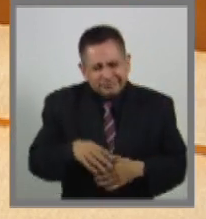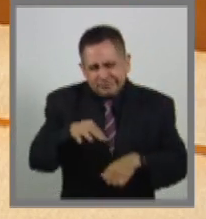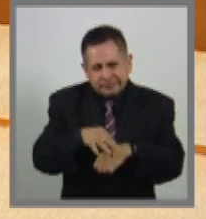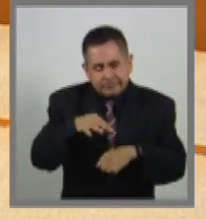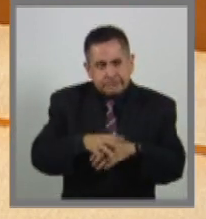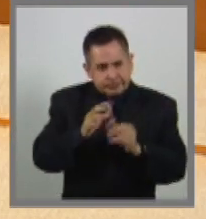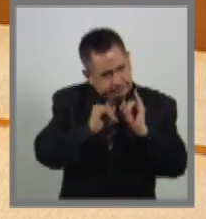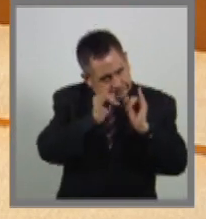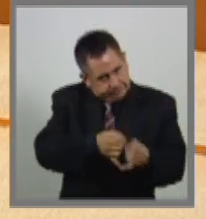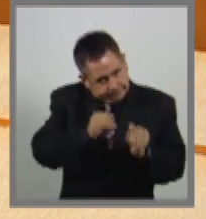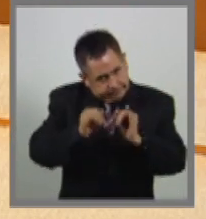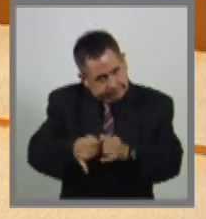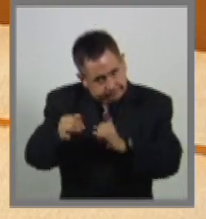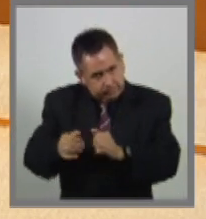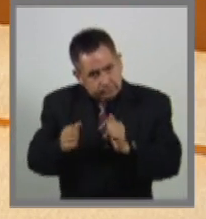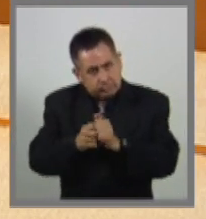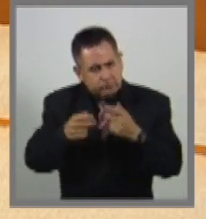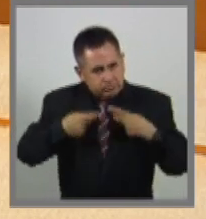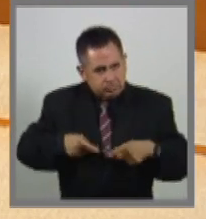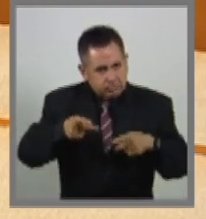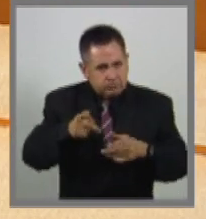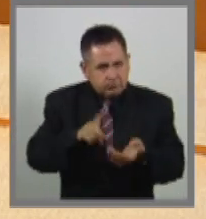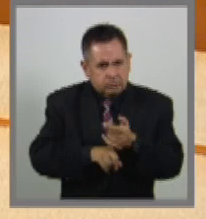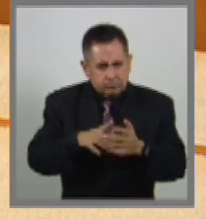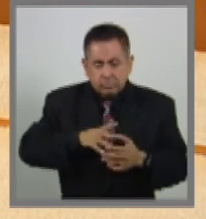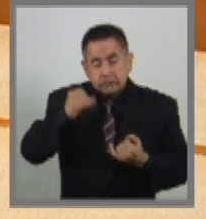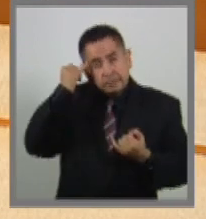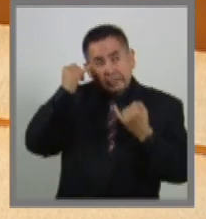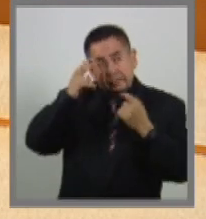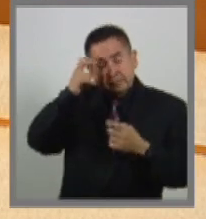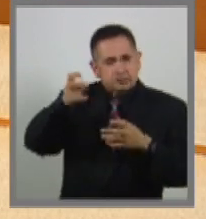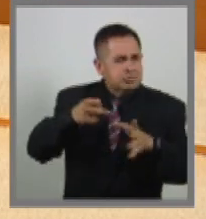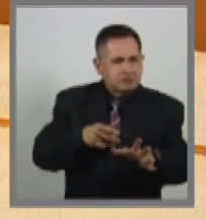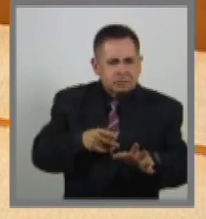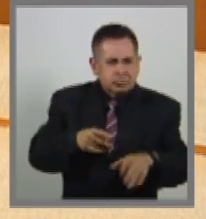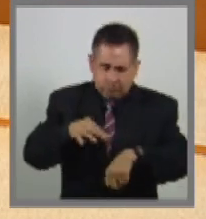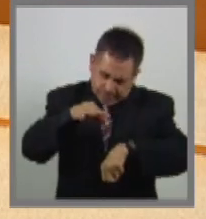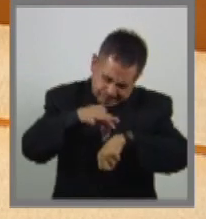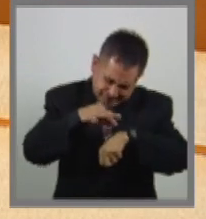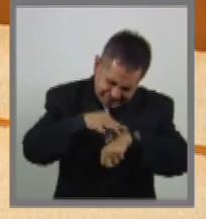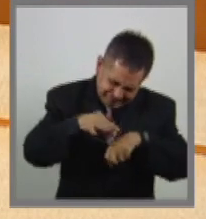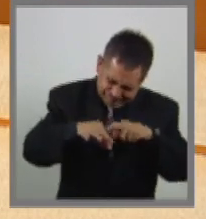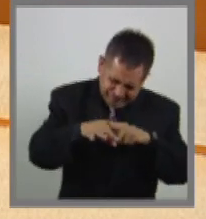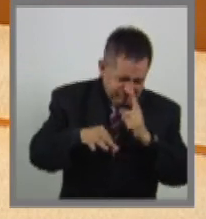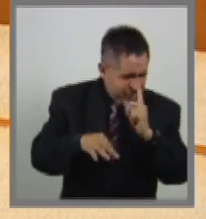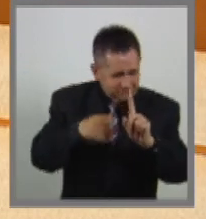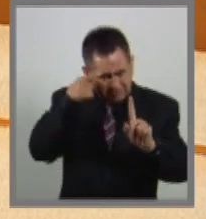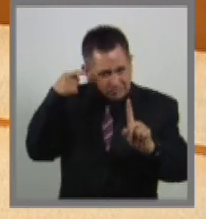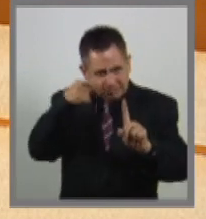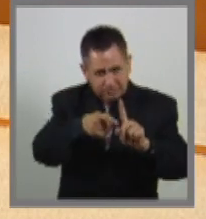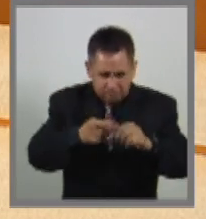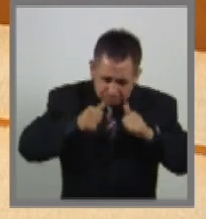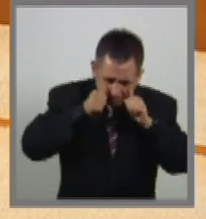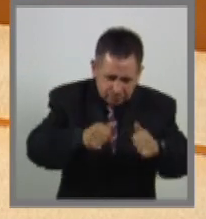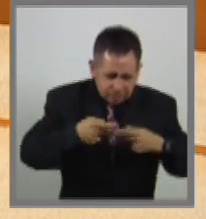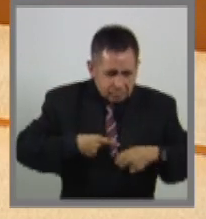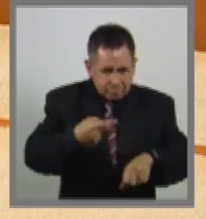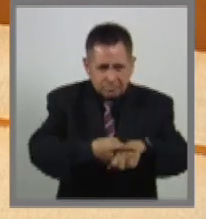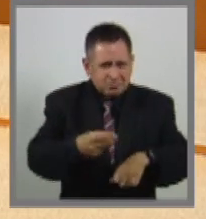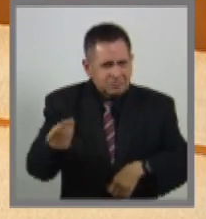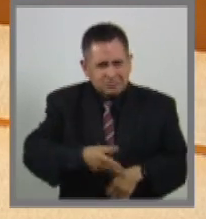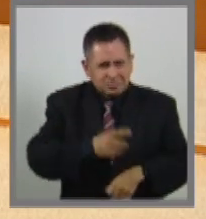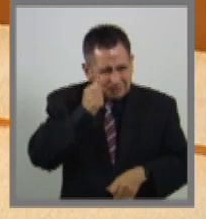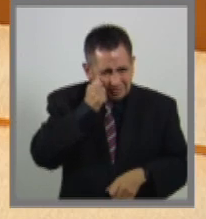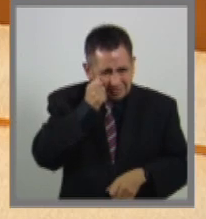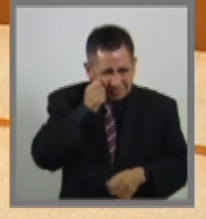en lo individual, como personas, pues tenemos muchos ideales, pero como médico hay uno nada más, y es atender al enfermo, cueste lo que